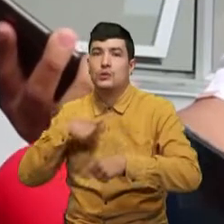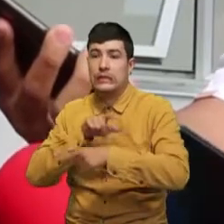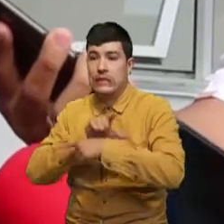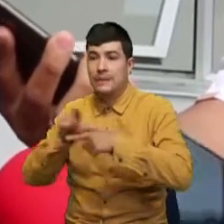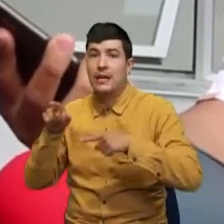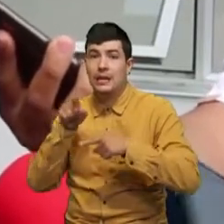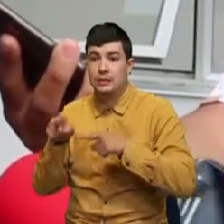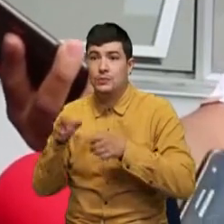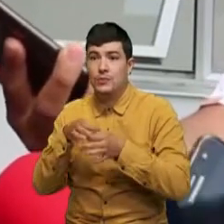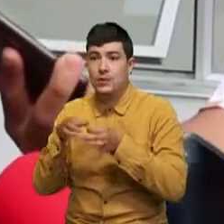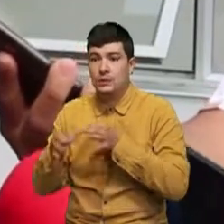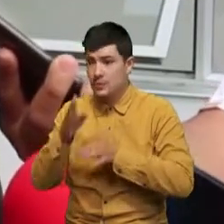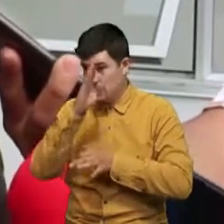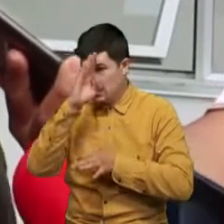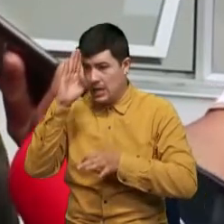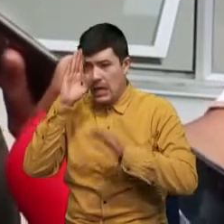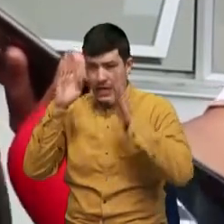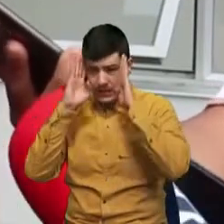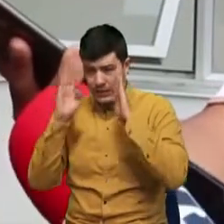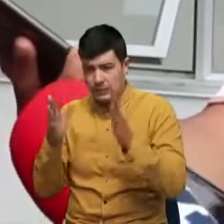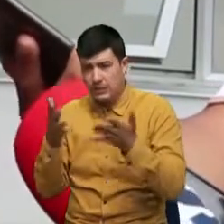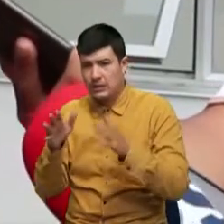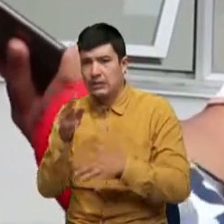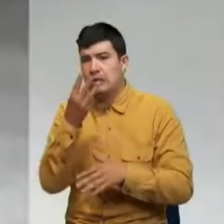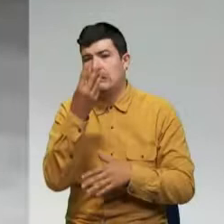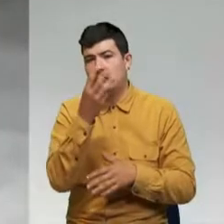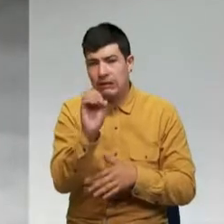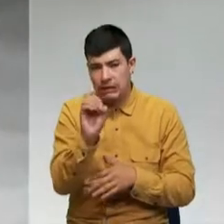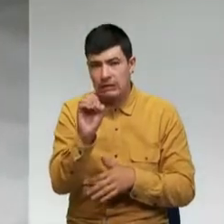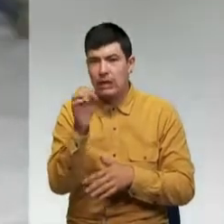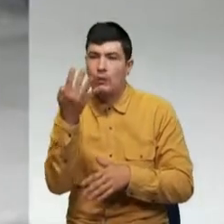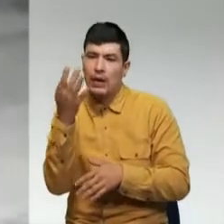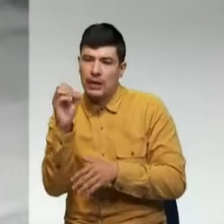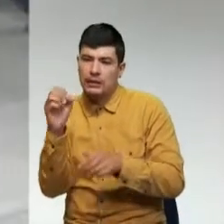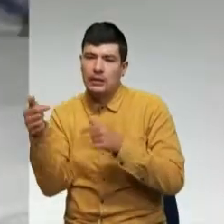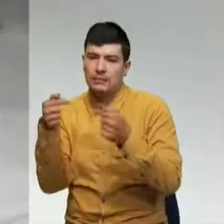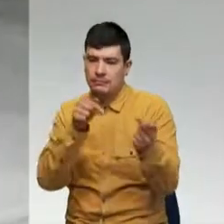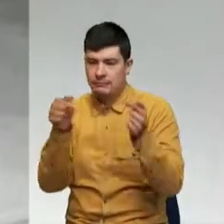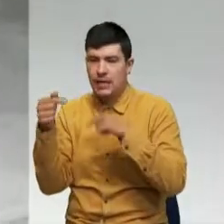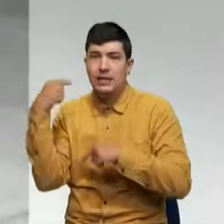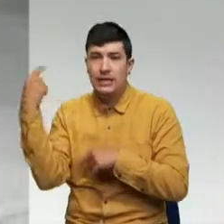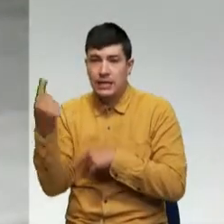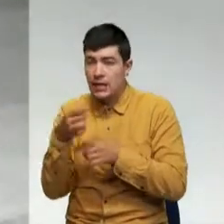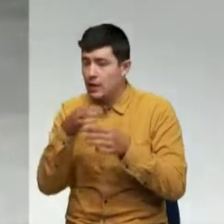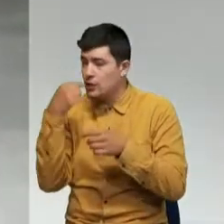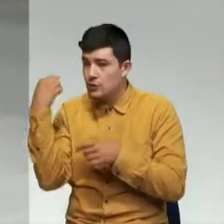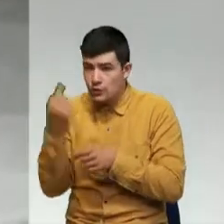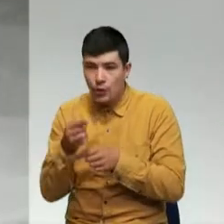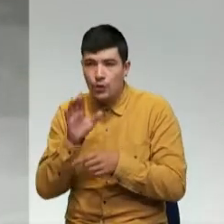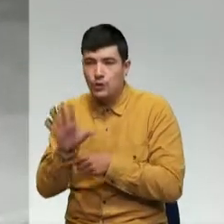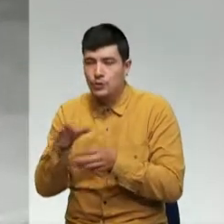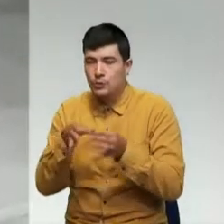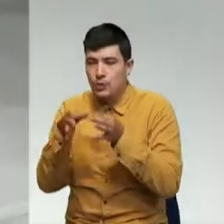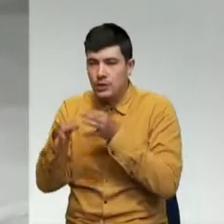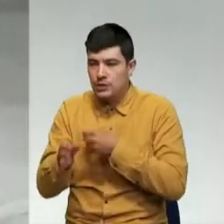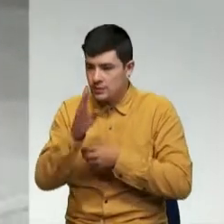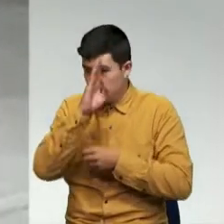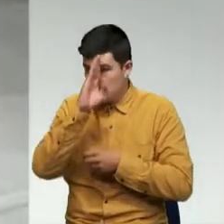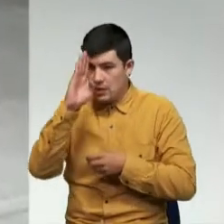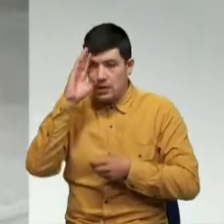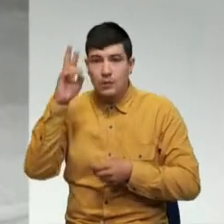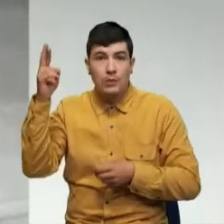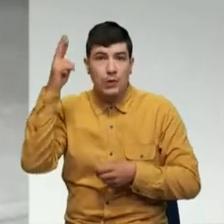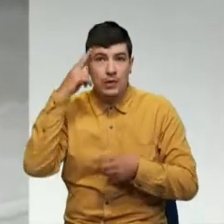San Gil atendemos un promedio de 30 a 40 riñas. Generalmente solo en el municipio de San Gil. Entonces por eso nuestras